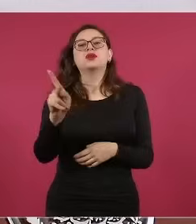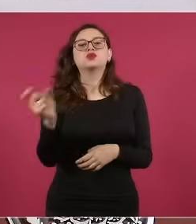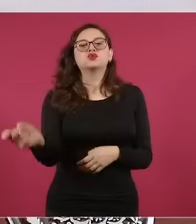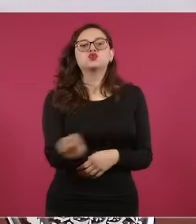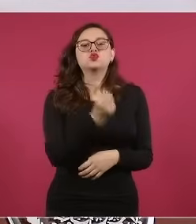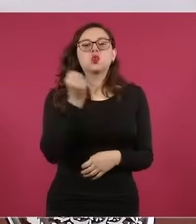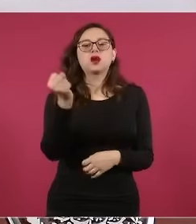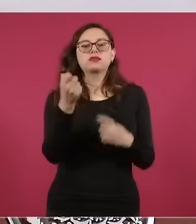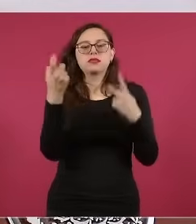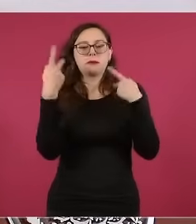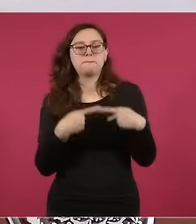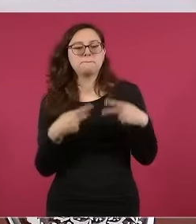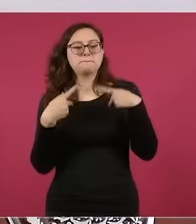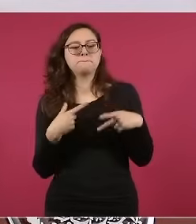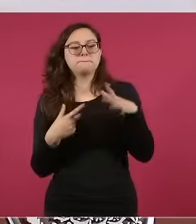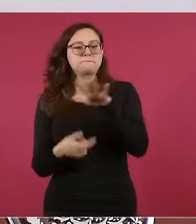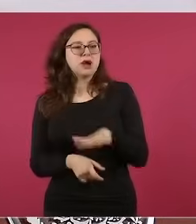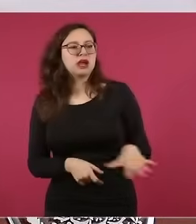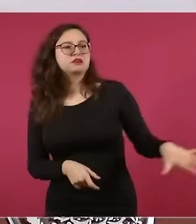es mucha pieza.